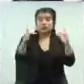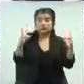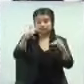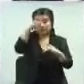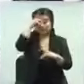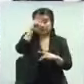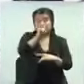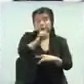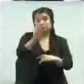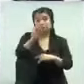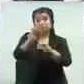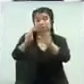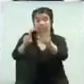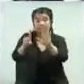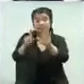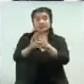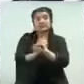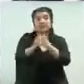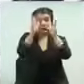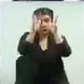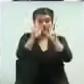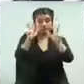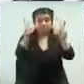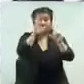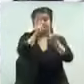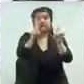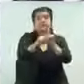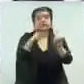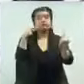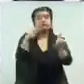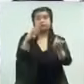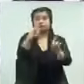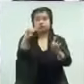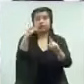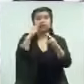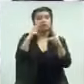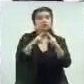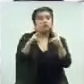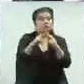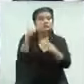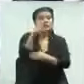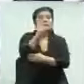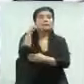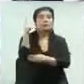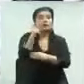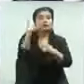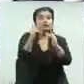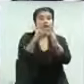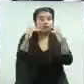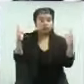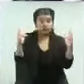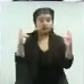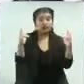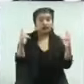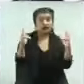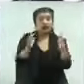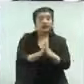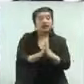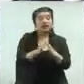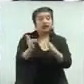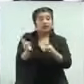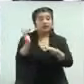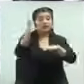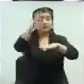kilómetro 136. Por demás está mencionarles, porque yo sé que ustedes lo conocen, la importancia de ese puente, que es lo que nos conduce